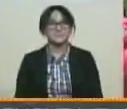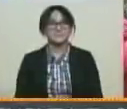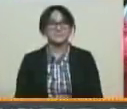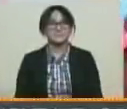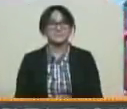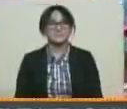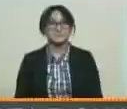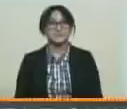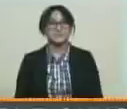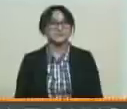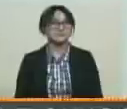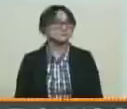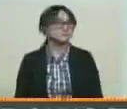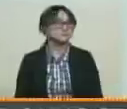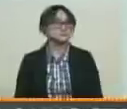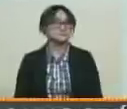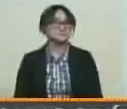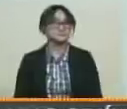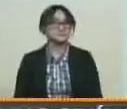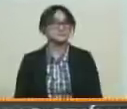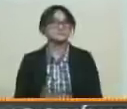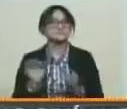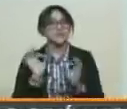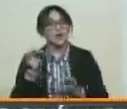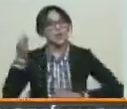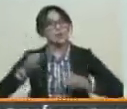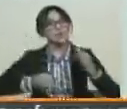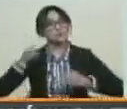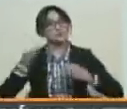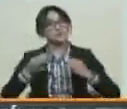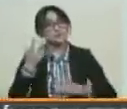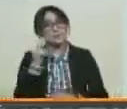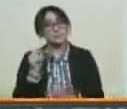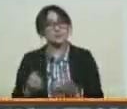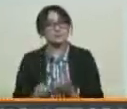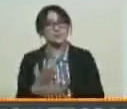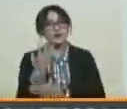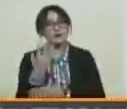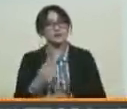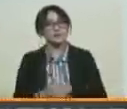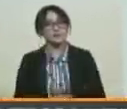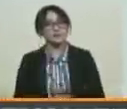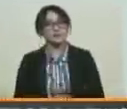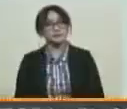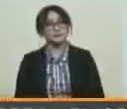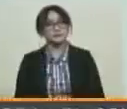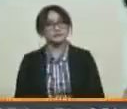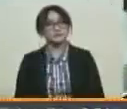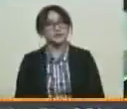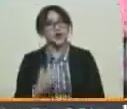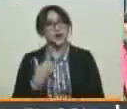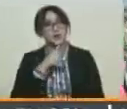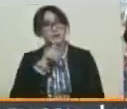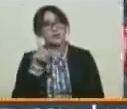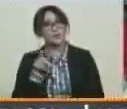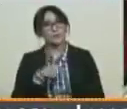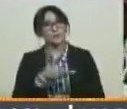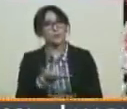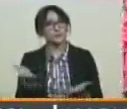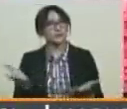Les pido el voto para hacer justicia el 20 de mayo. Y les pregunto a ustedes,